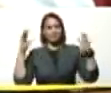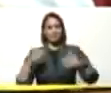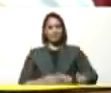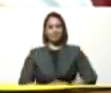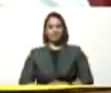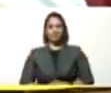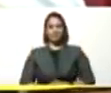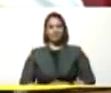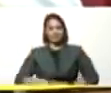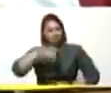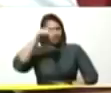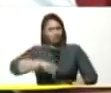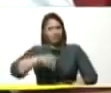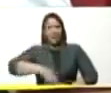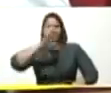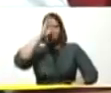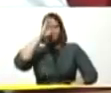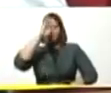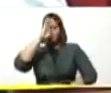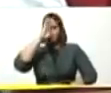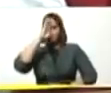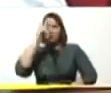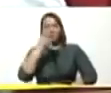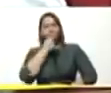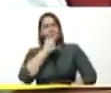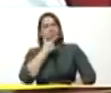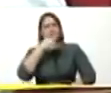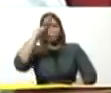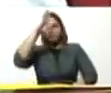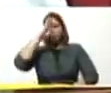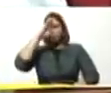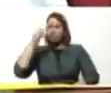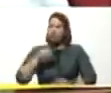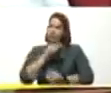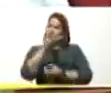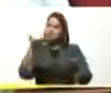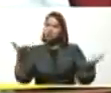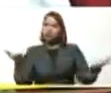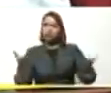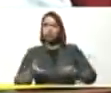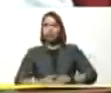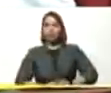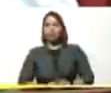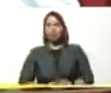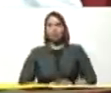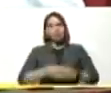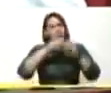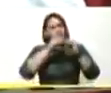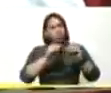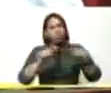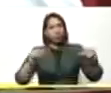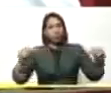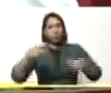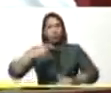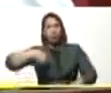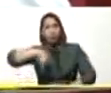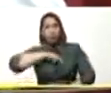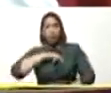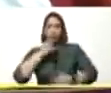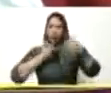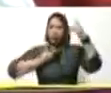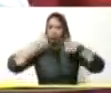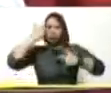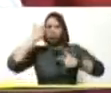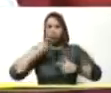Esta es Barinas, la linda Barinas. La tierra de nuestro